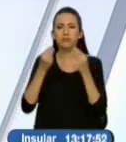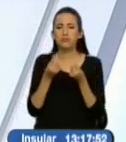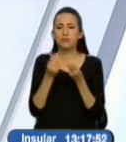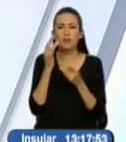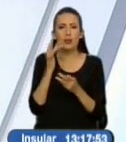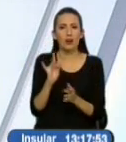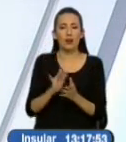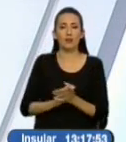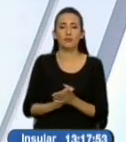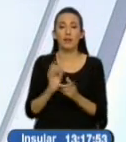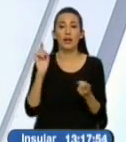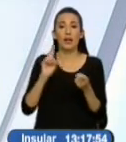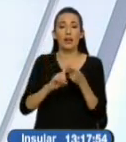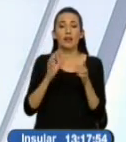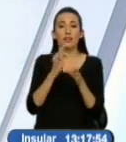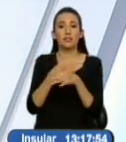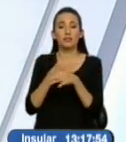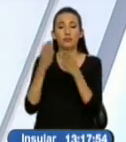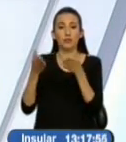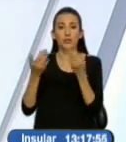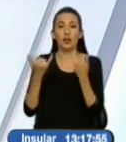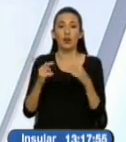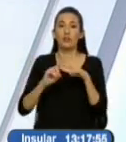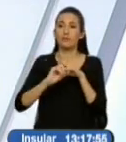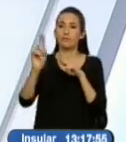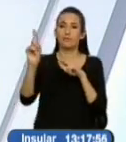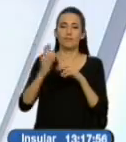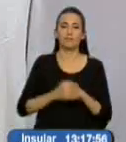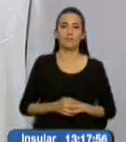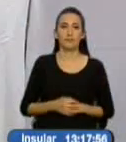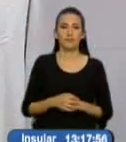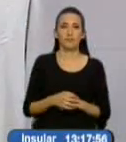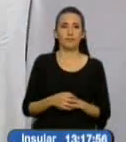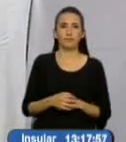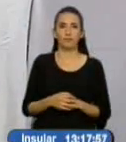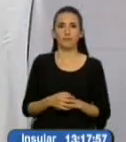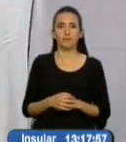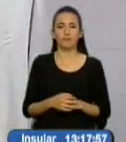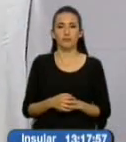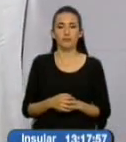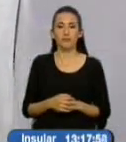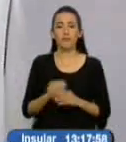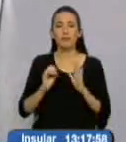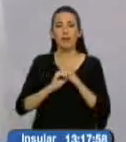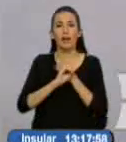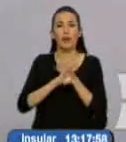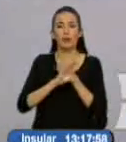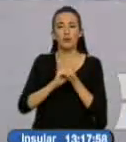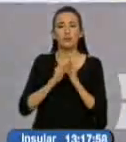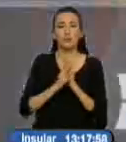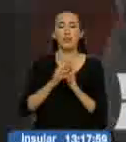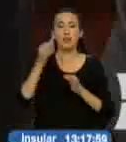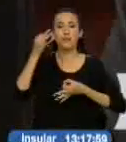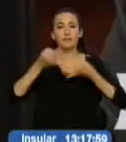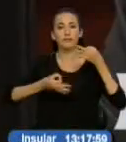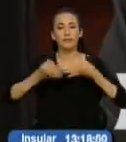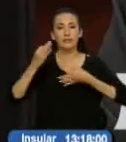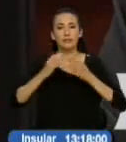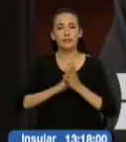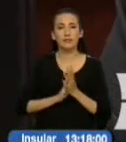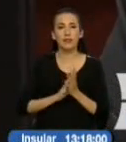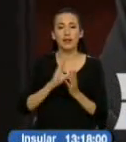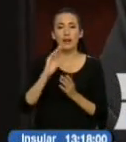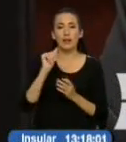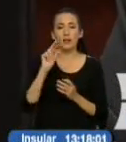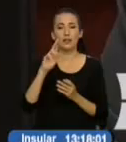Esto mientras el exfuncionario se encuentra prófugo de la justicia. El anuncio lo realizó el fiscal general Carlos Baca, quien habría solicitado